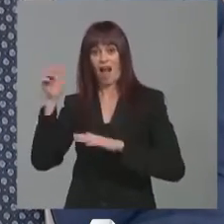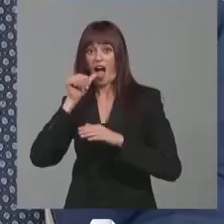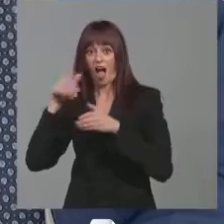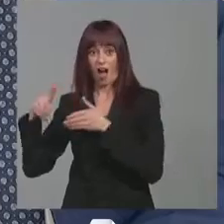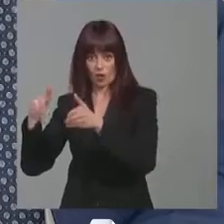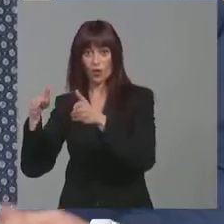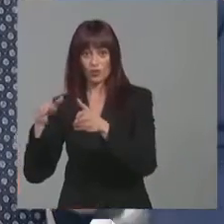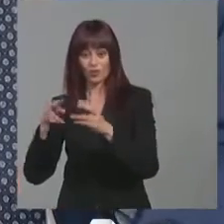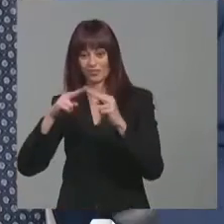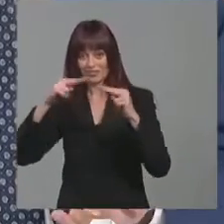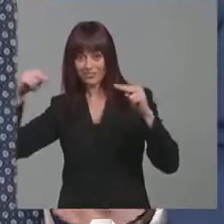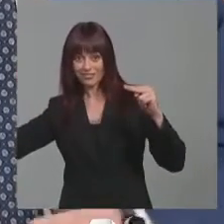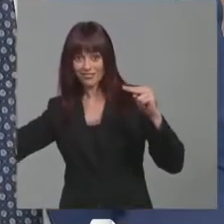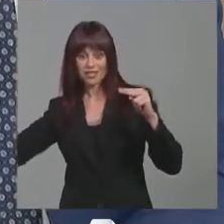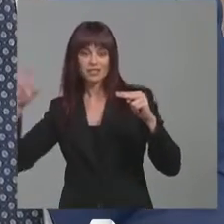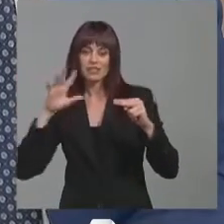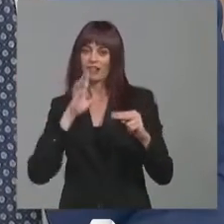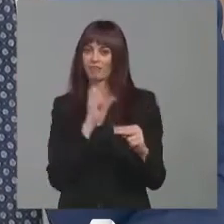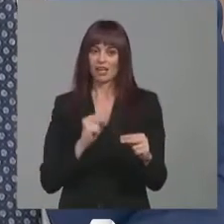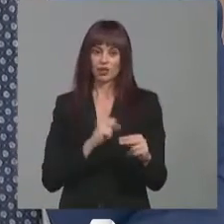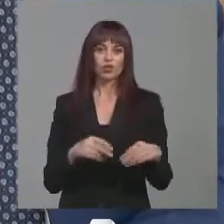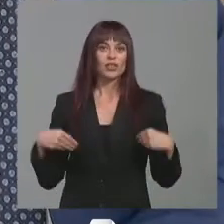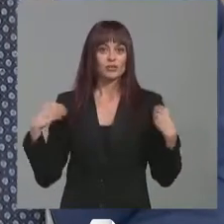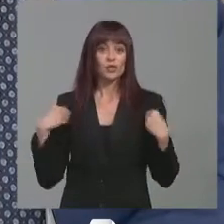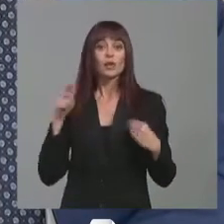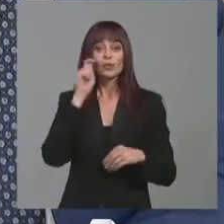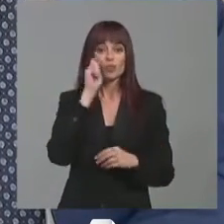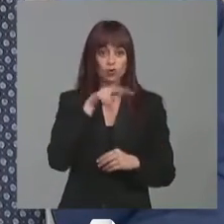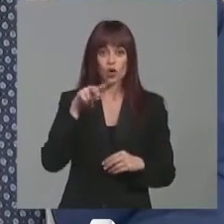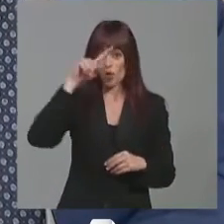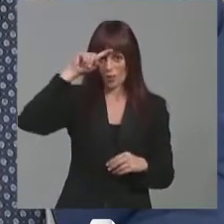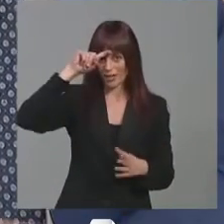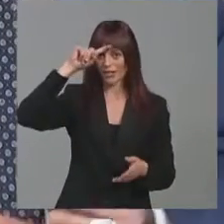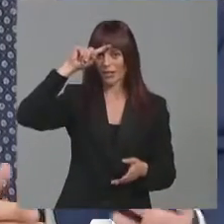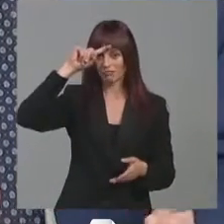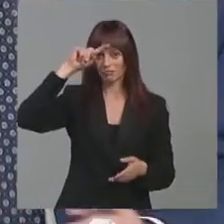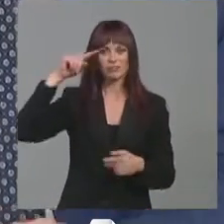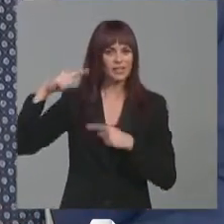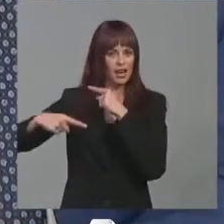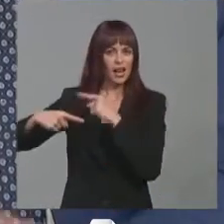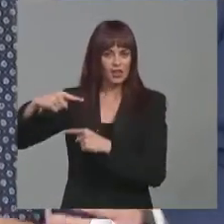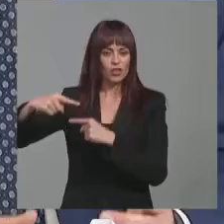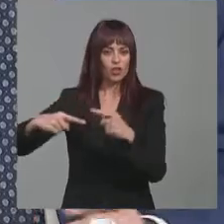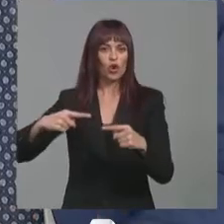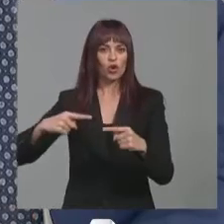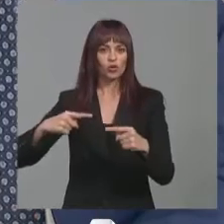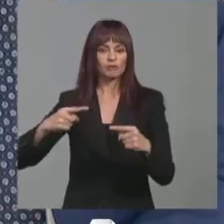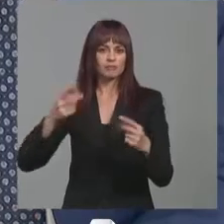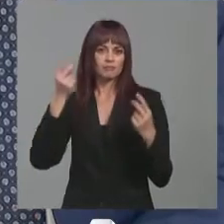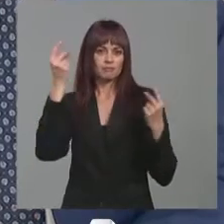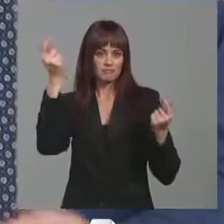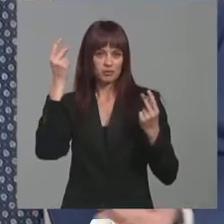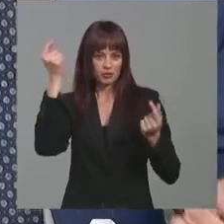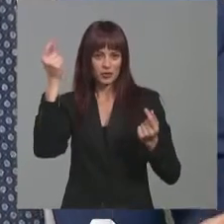un momento maravilloso para poder disfrutar en ese museo de la huerta de de la tradición del folkore